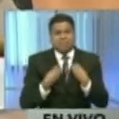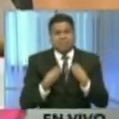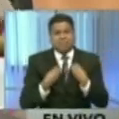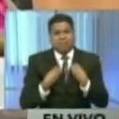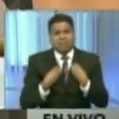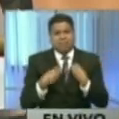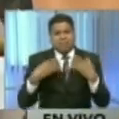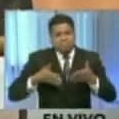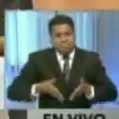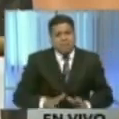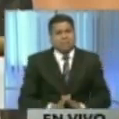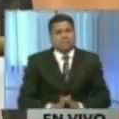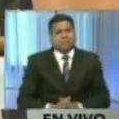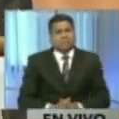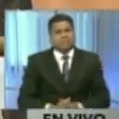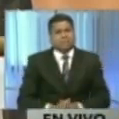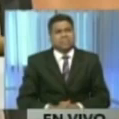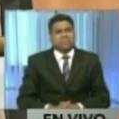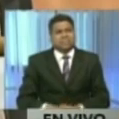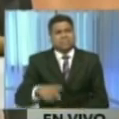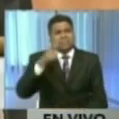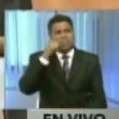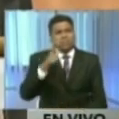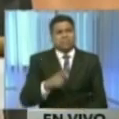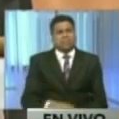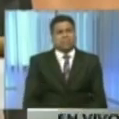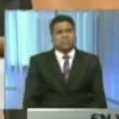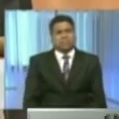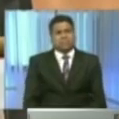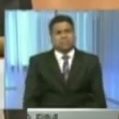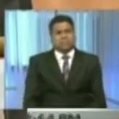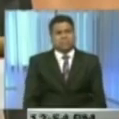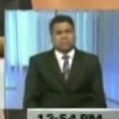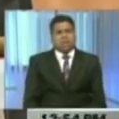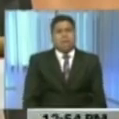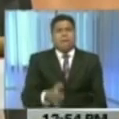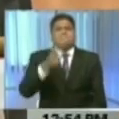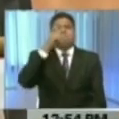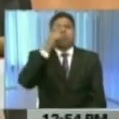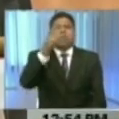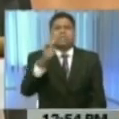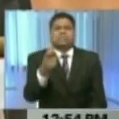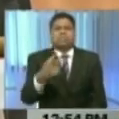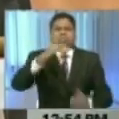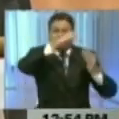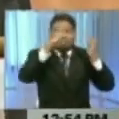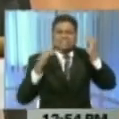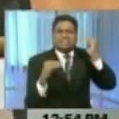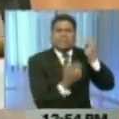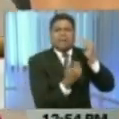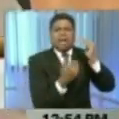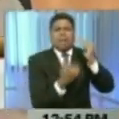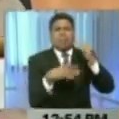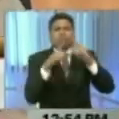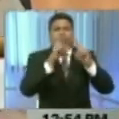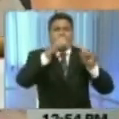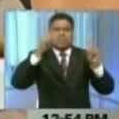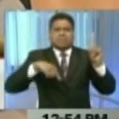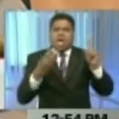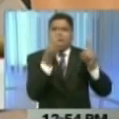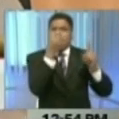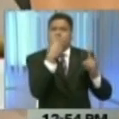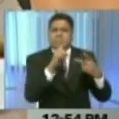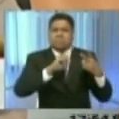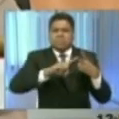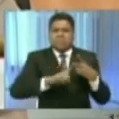de envejecimiento, fecundidad, población, por favor, deténgase aquí. población por debajo del nivel mínimo de consumo de energía alimentaria. Venezuela está